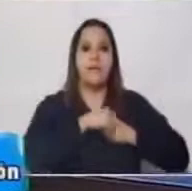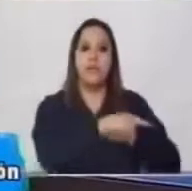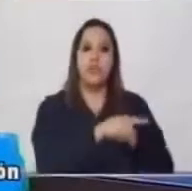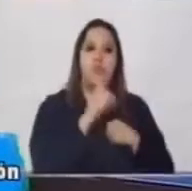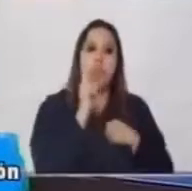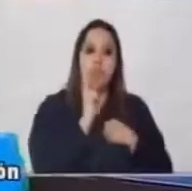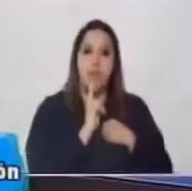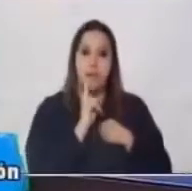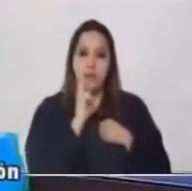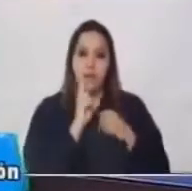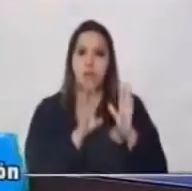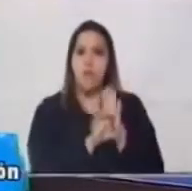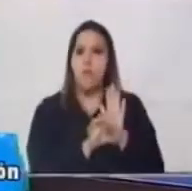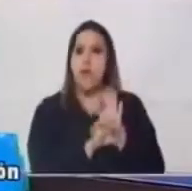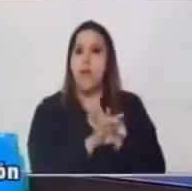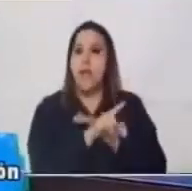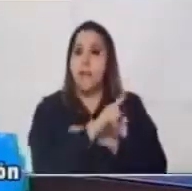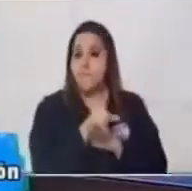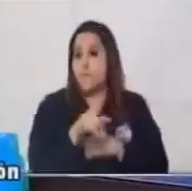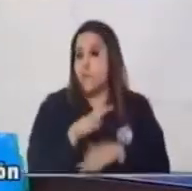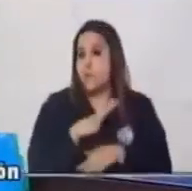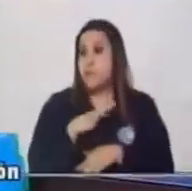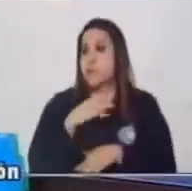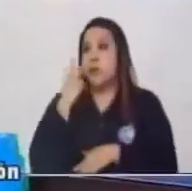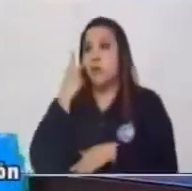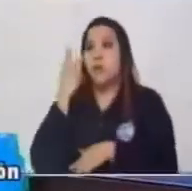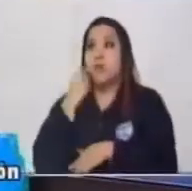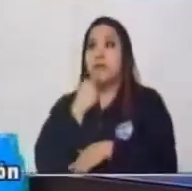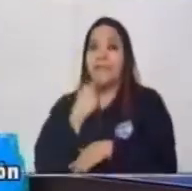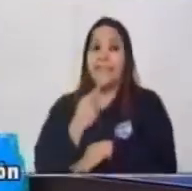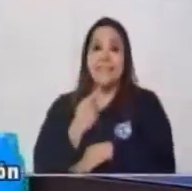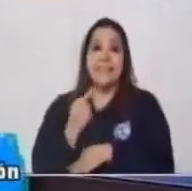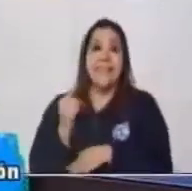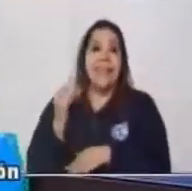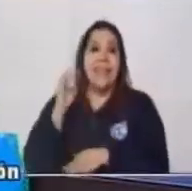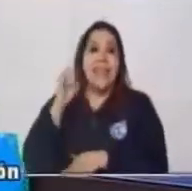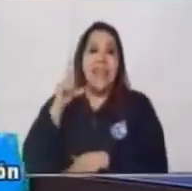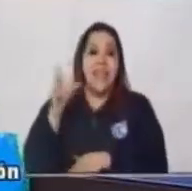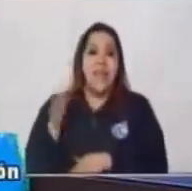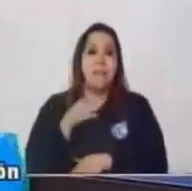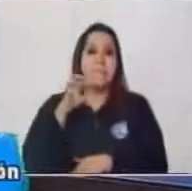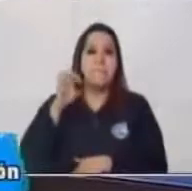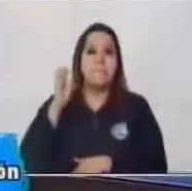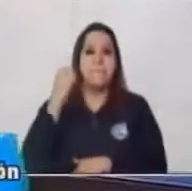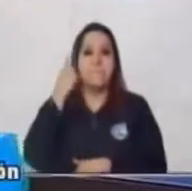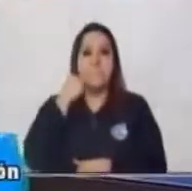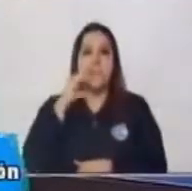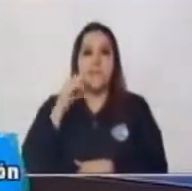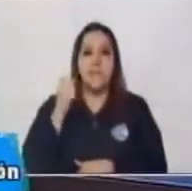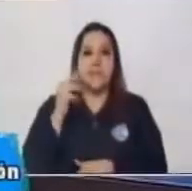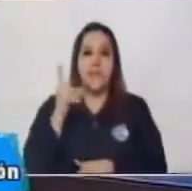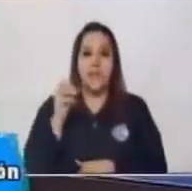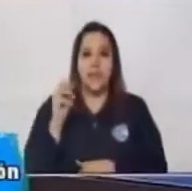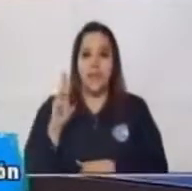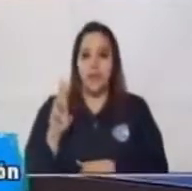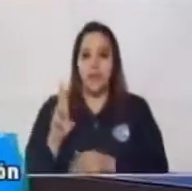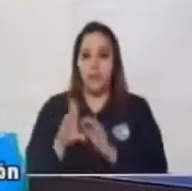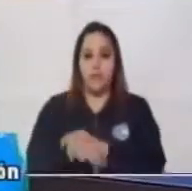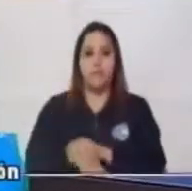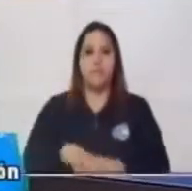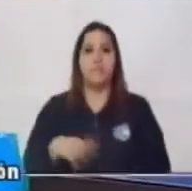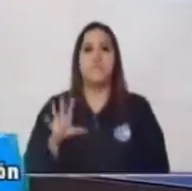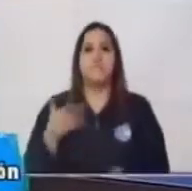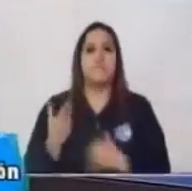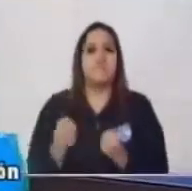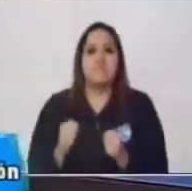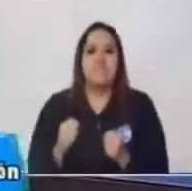Por ejemplo, acá tengo que mi sujeto es el pescador, pero mi predicado va a ser ¿qué le sucedió a este pescador? ¿Qué